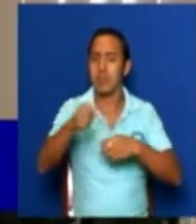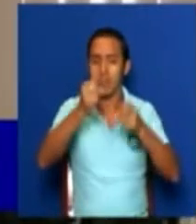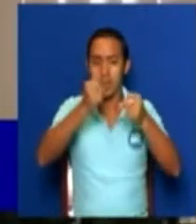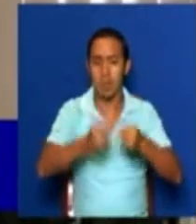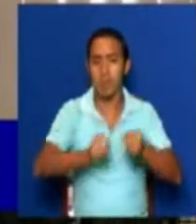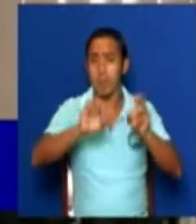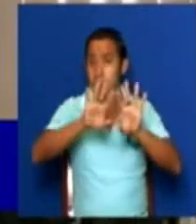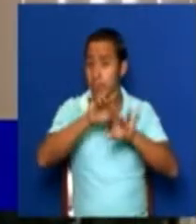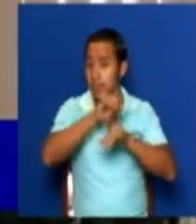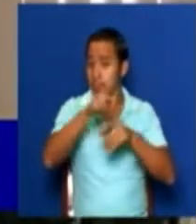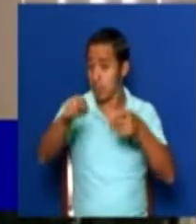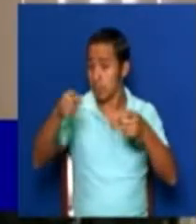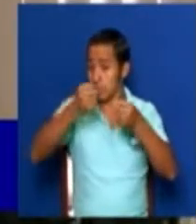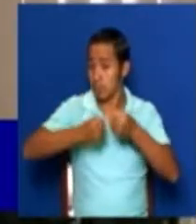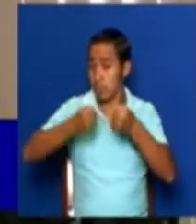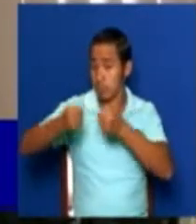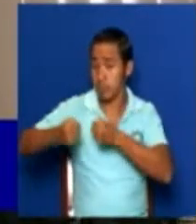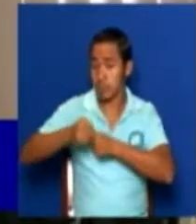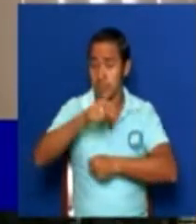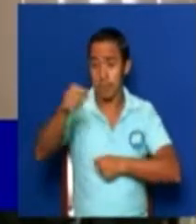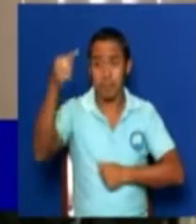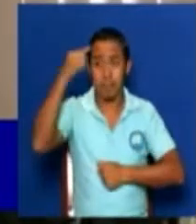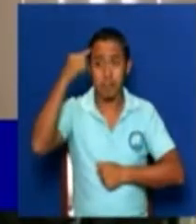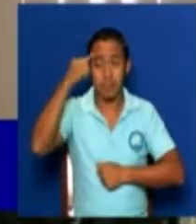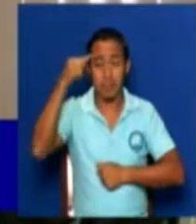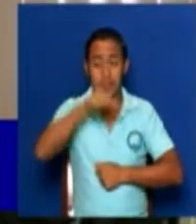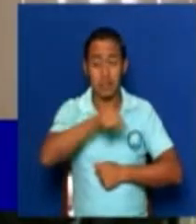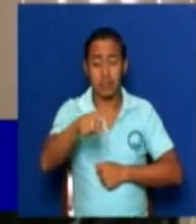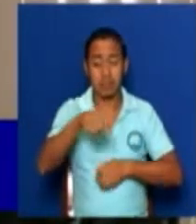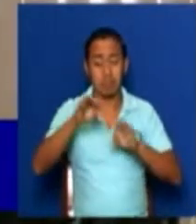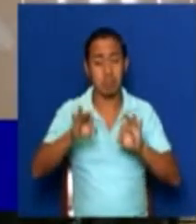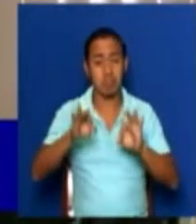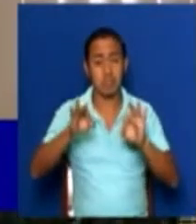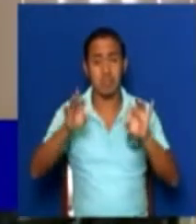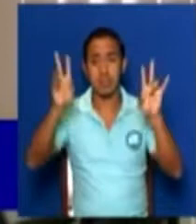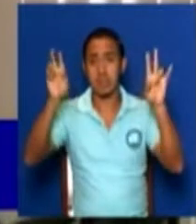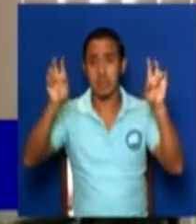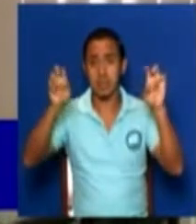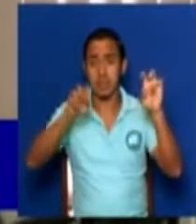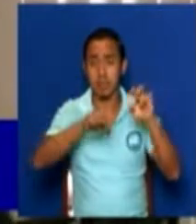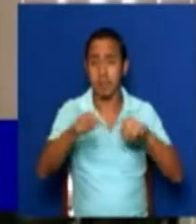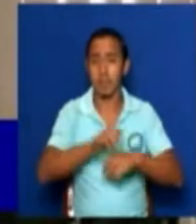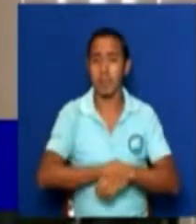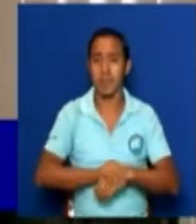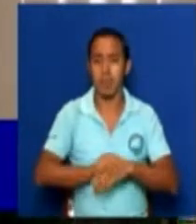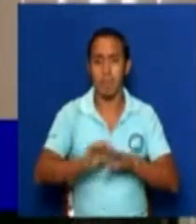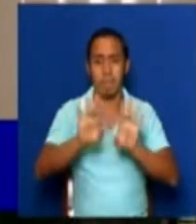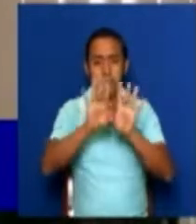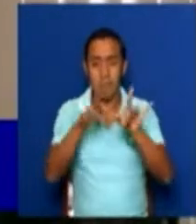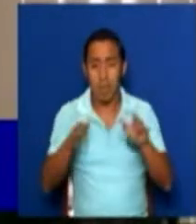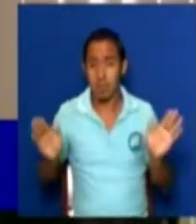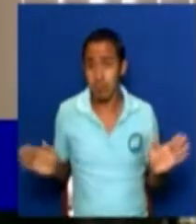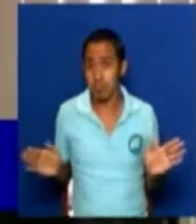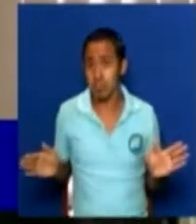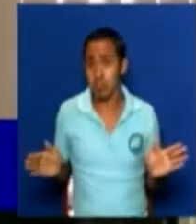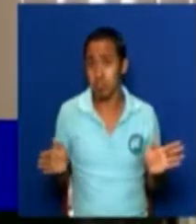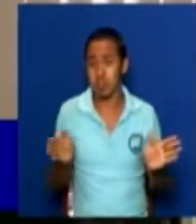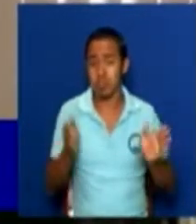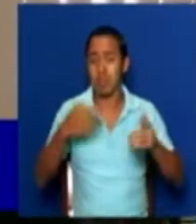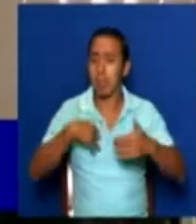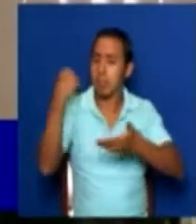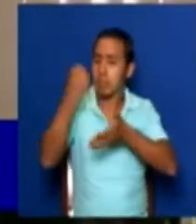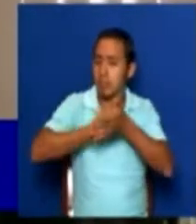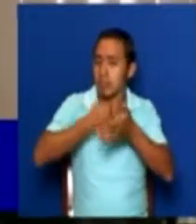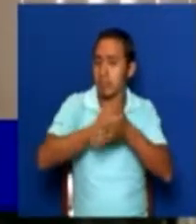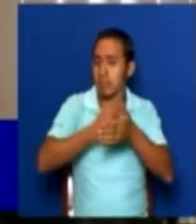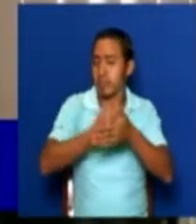hombres que están aquí presentes y que creen en este tema, pero si nosotras las mujeres no los impulsamos, no luchamos por